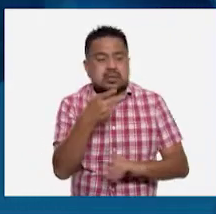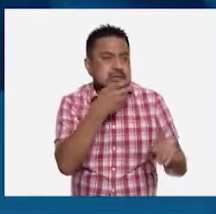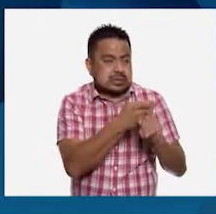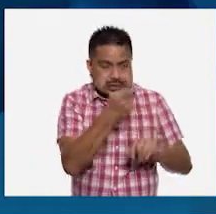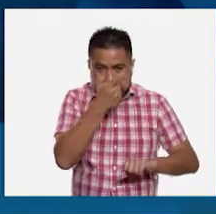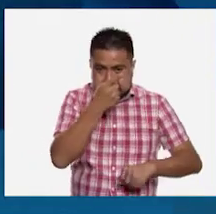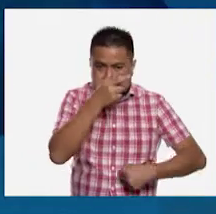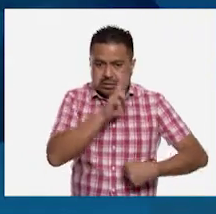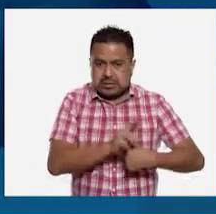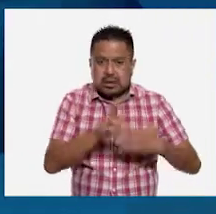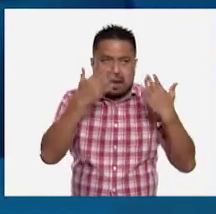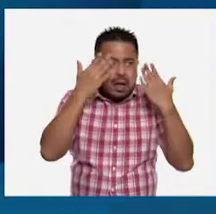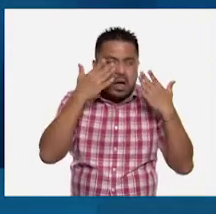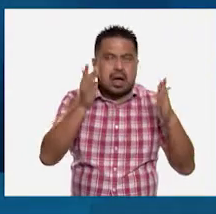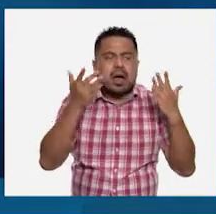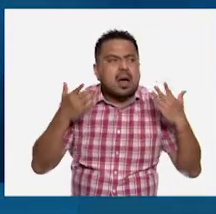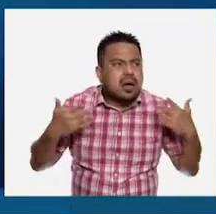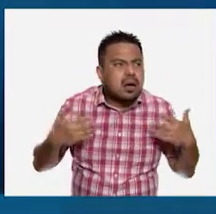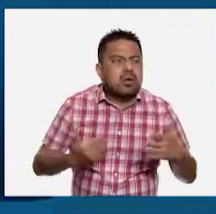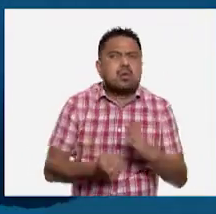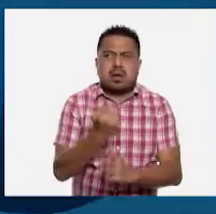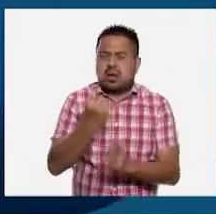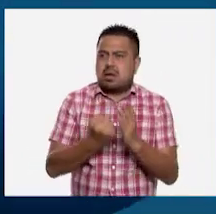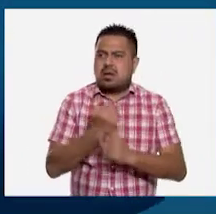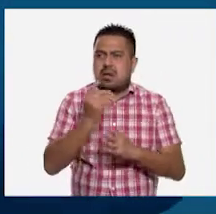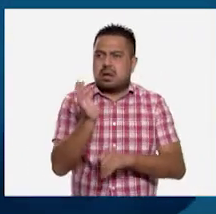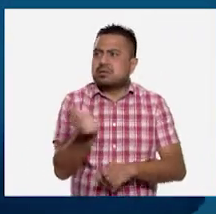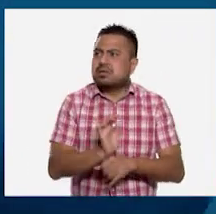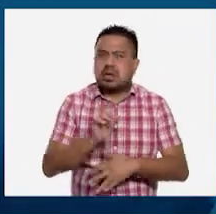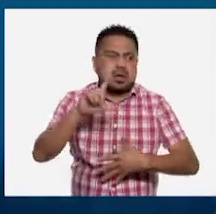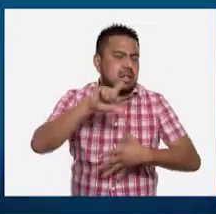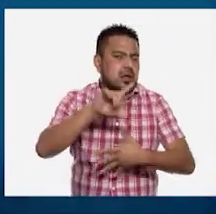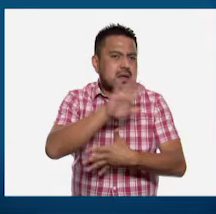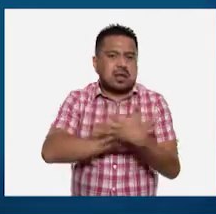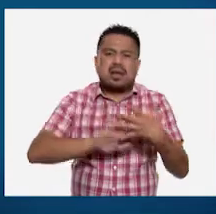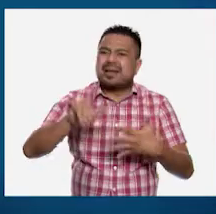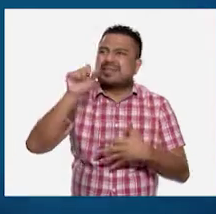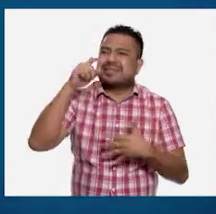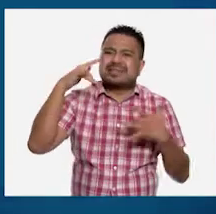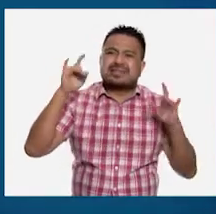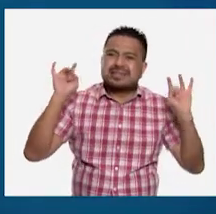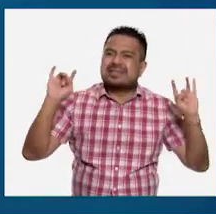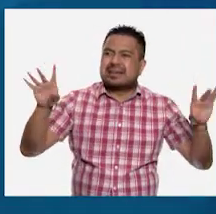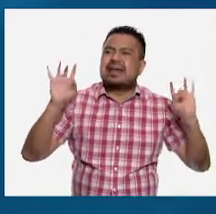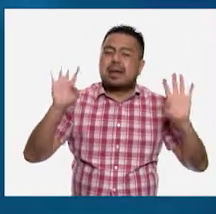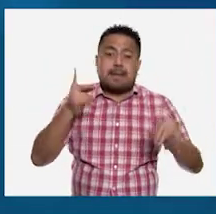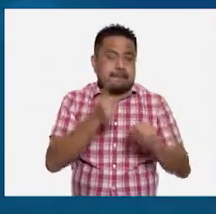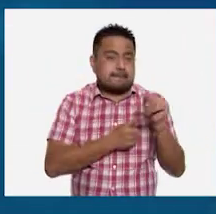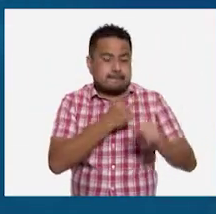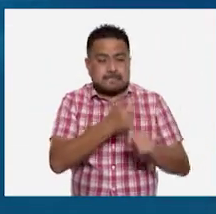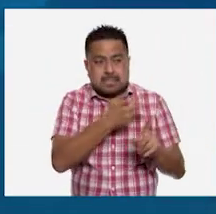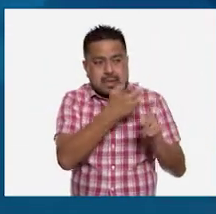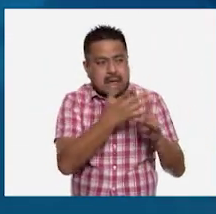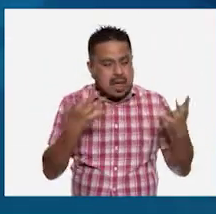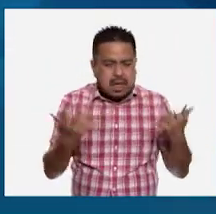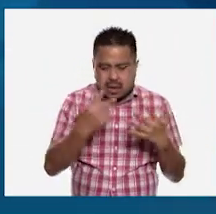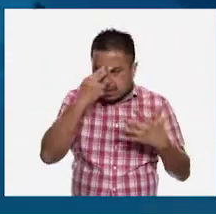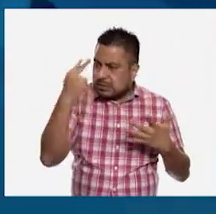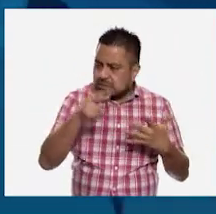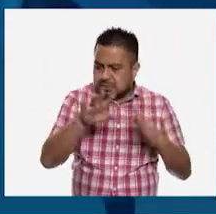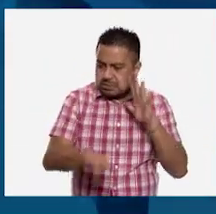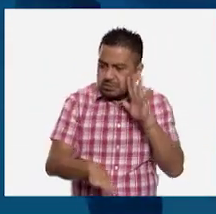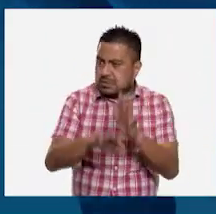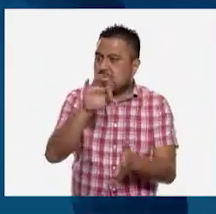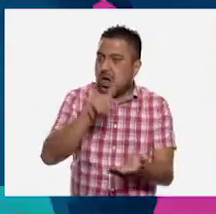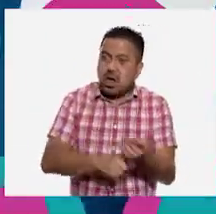los directores que abrieron el camino para los cineastas latinoamericanos en Hollywood y se convirtió en el primer realizador mexicano en ser